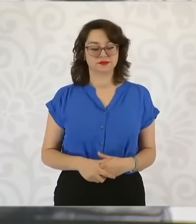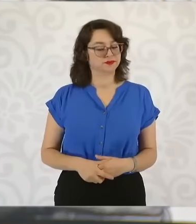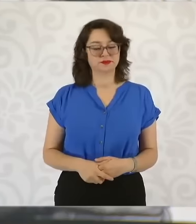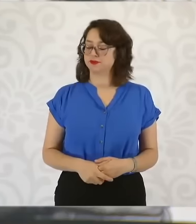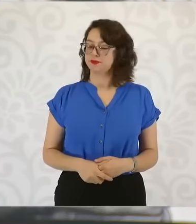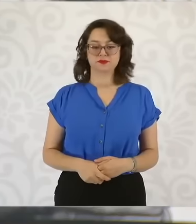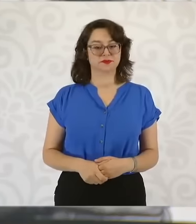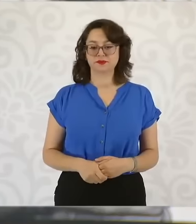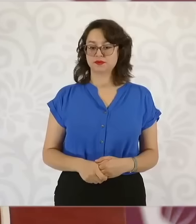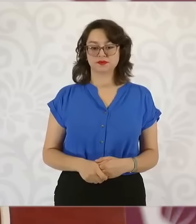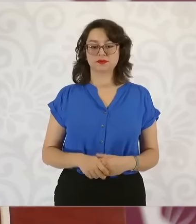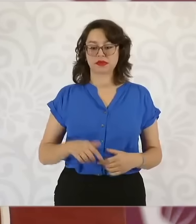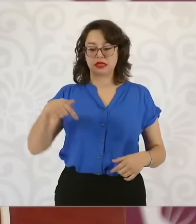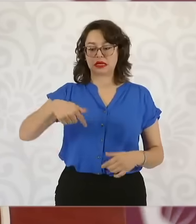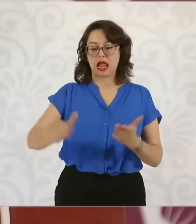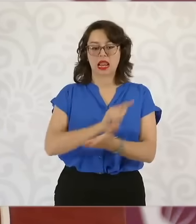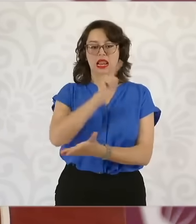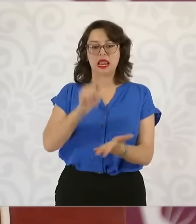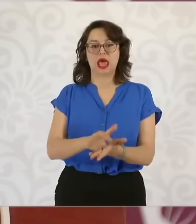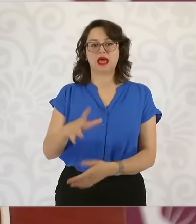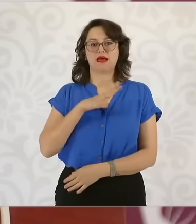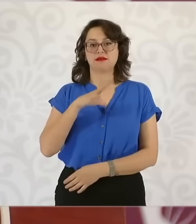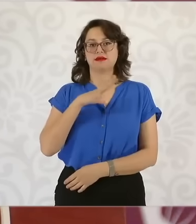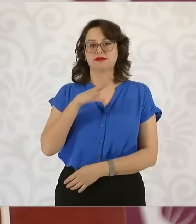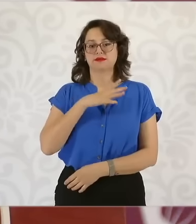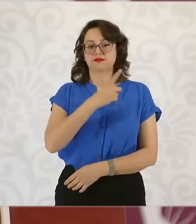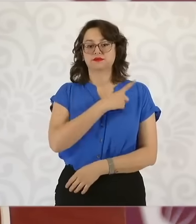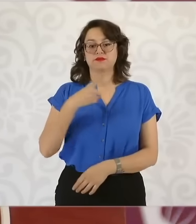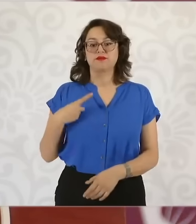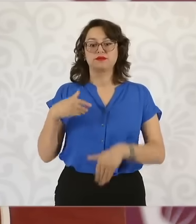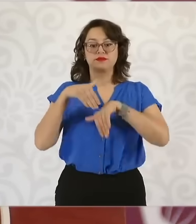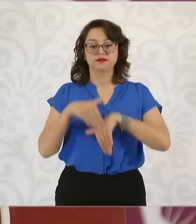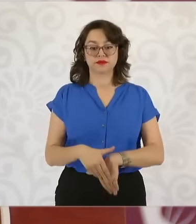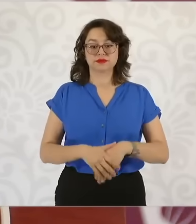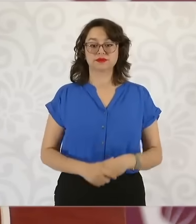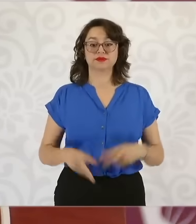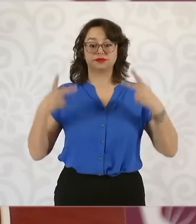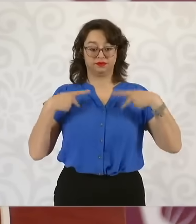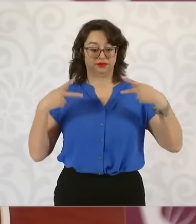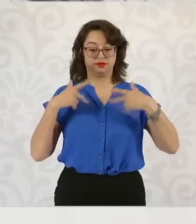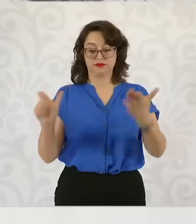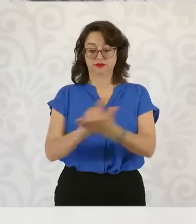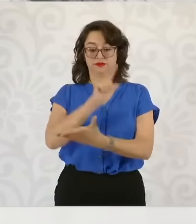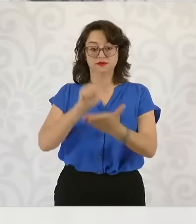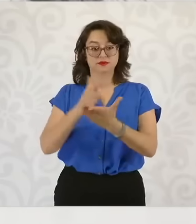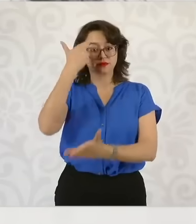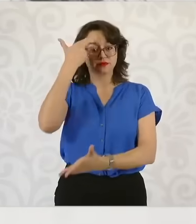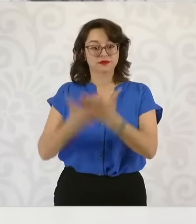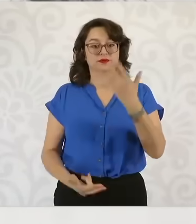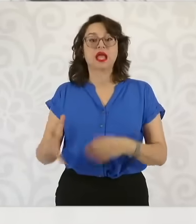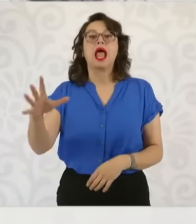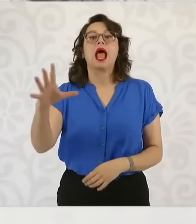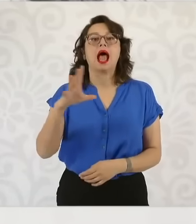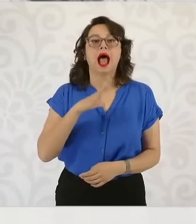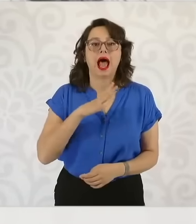Estado de Derecho. O sea, para una persona que comete un delito, pues hay un sistema penal acusatorio